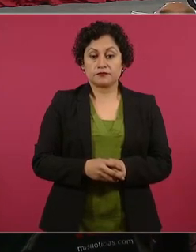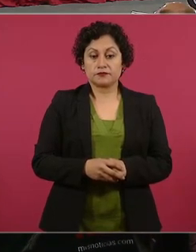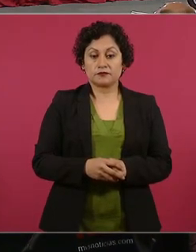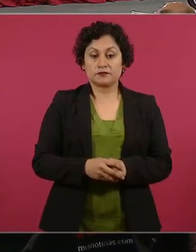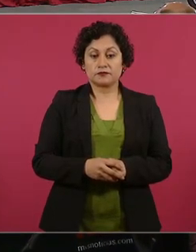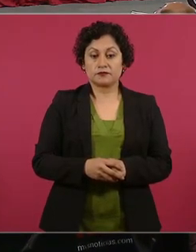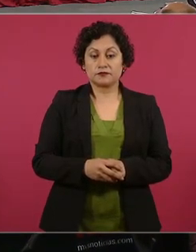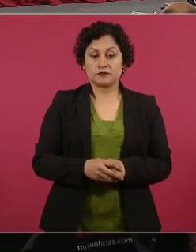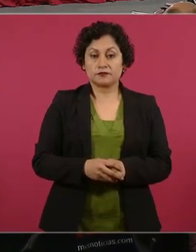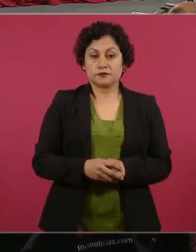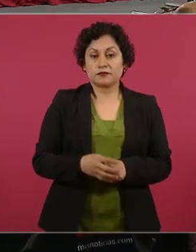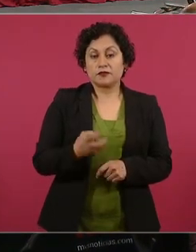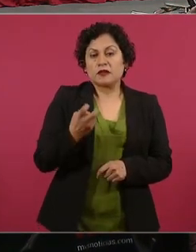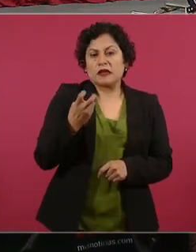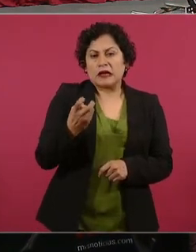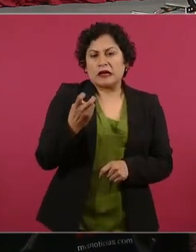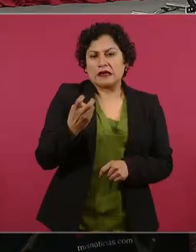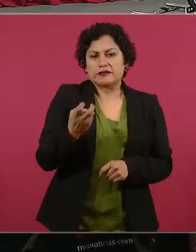se ha conseguido